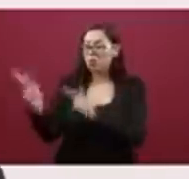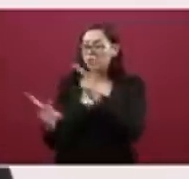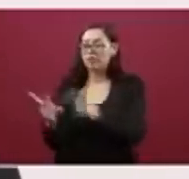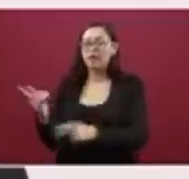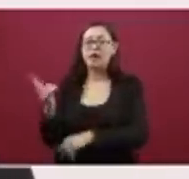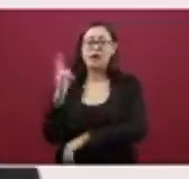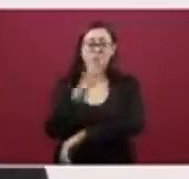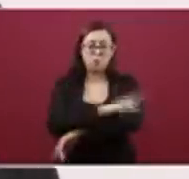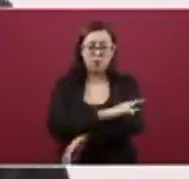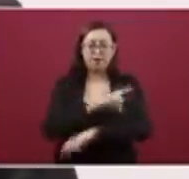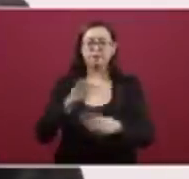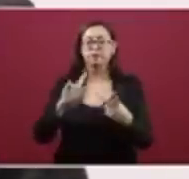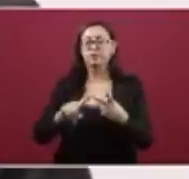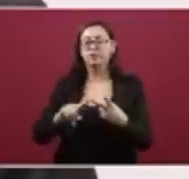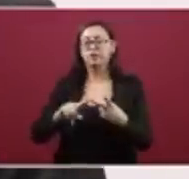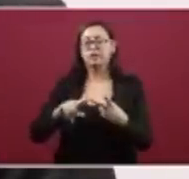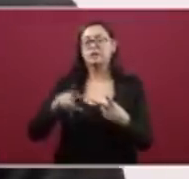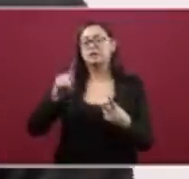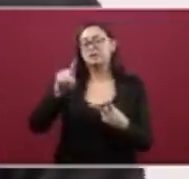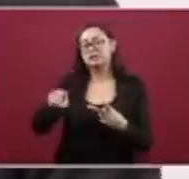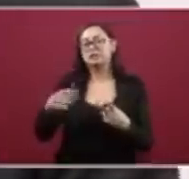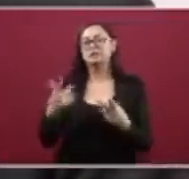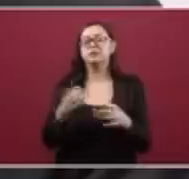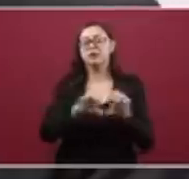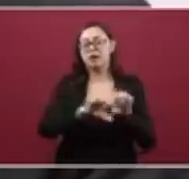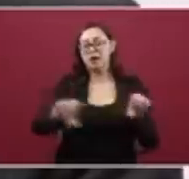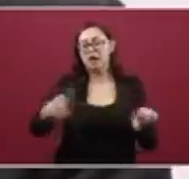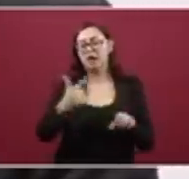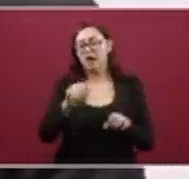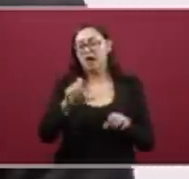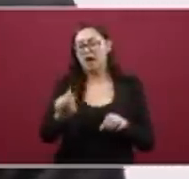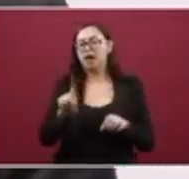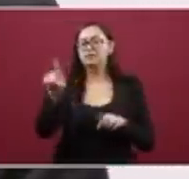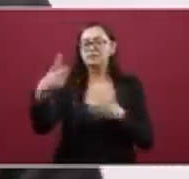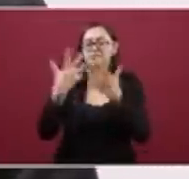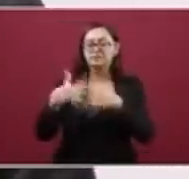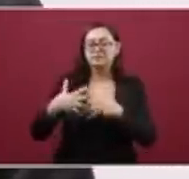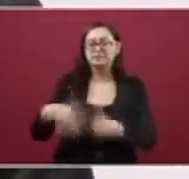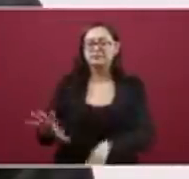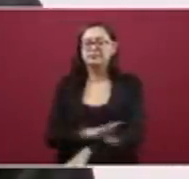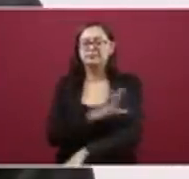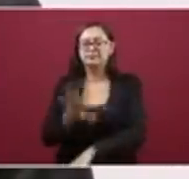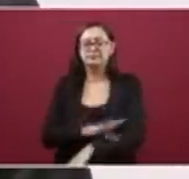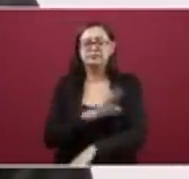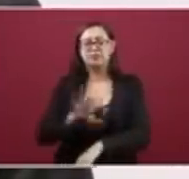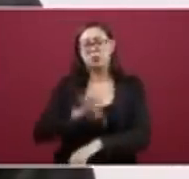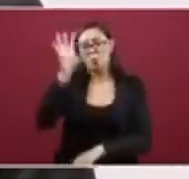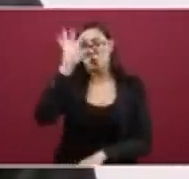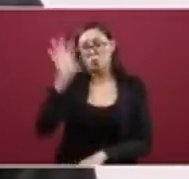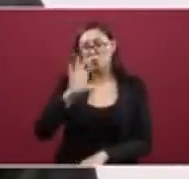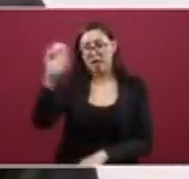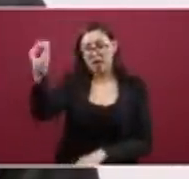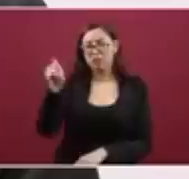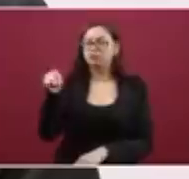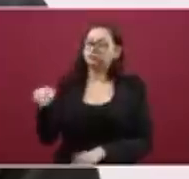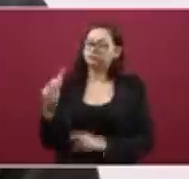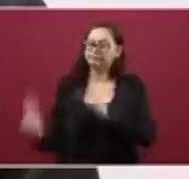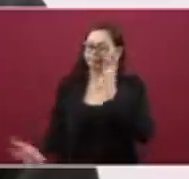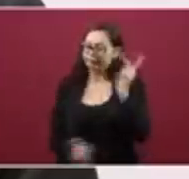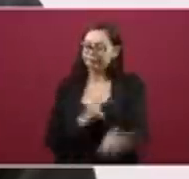recientemente sobre el gasoducto y la termoeléctrica del estado de morelos